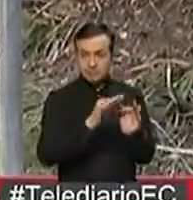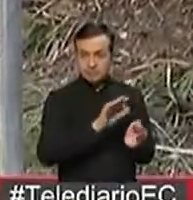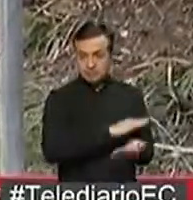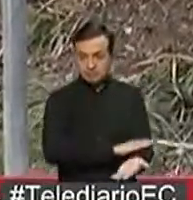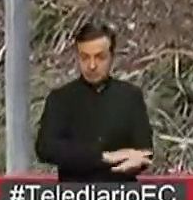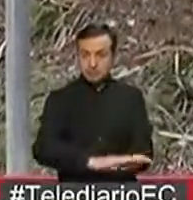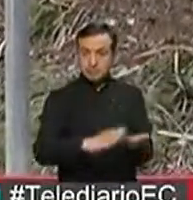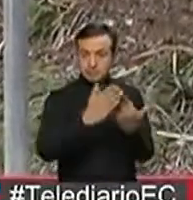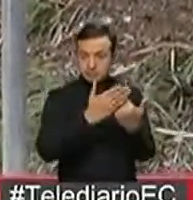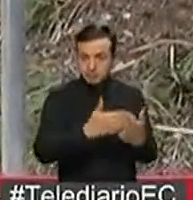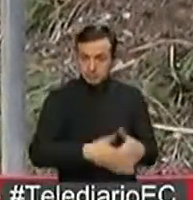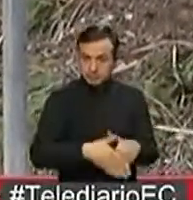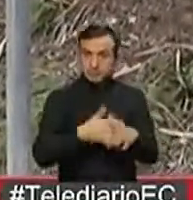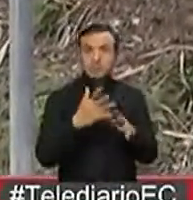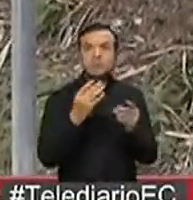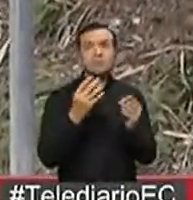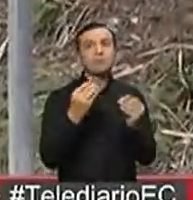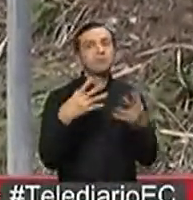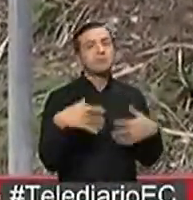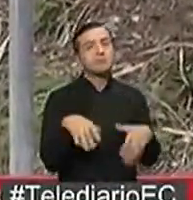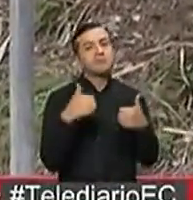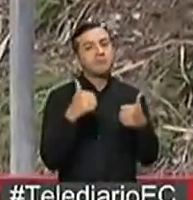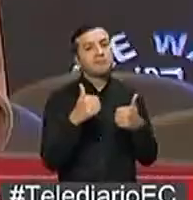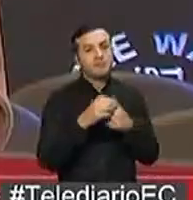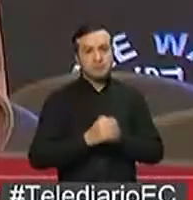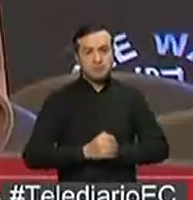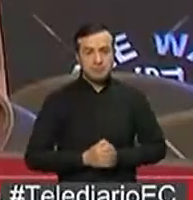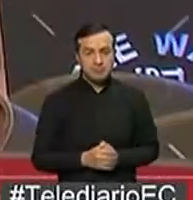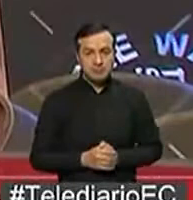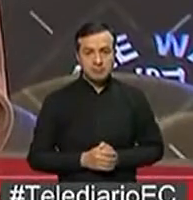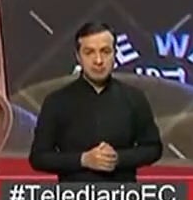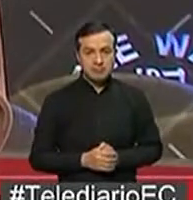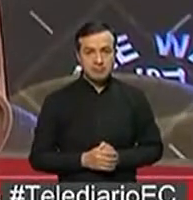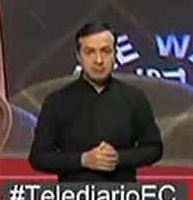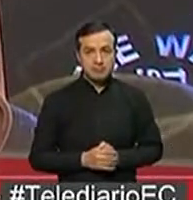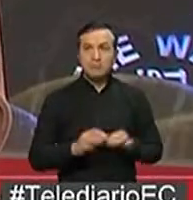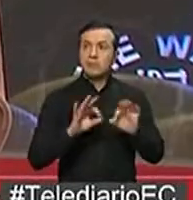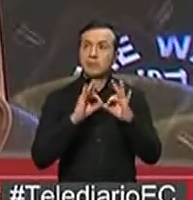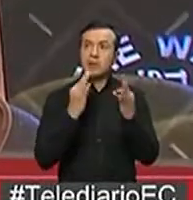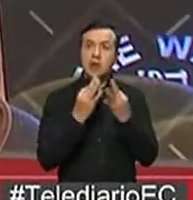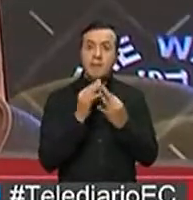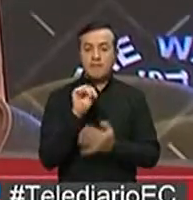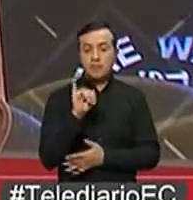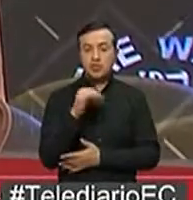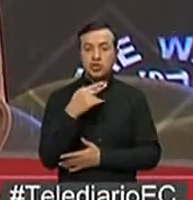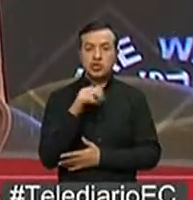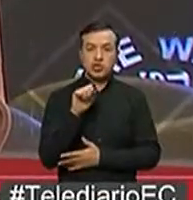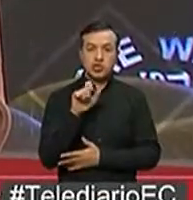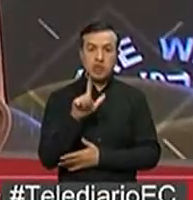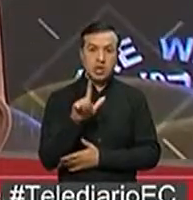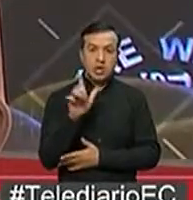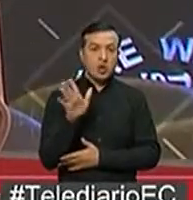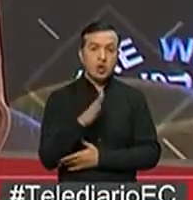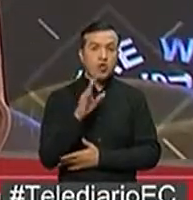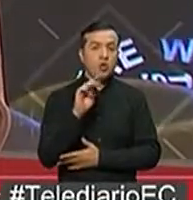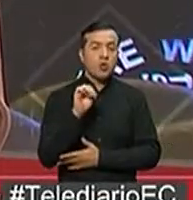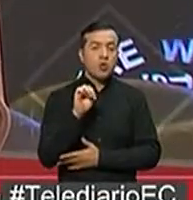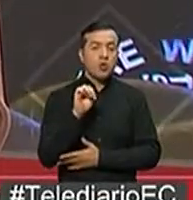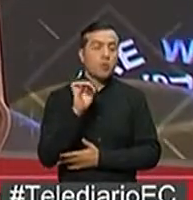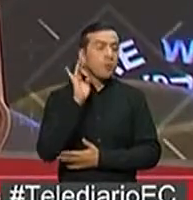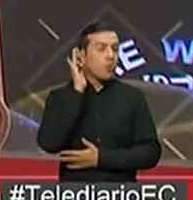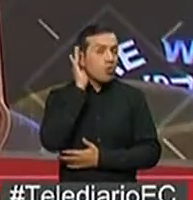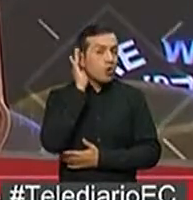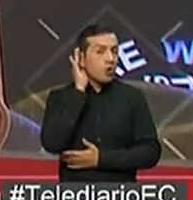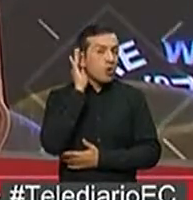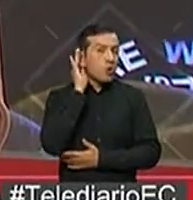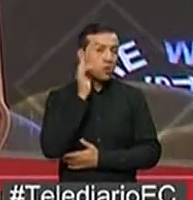repavimentada, y eso es lo que esperábamos hace mucho tiempo. Los familiares de Michelle Gabriela Orbe Reyes, de 22 años, fallecida en